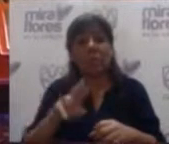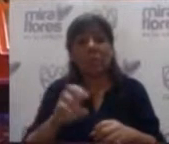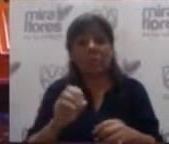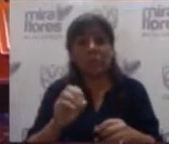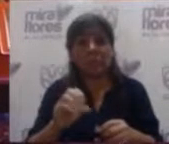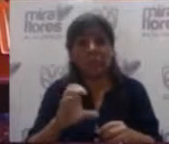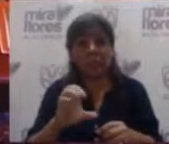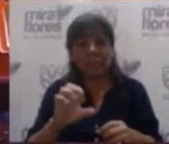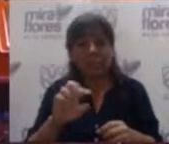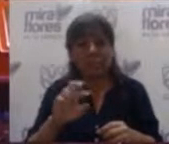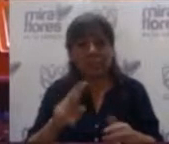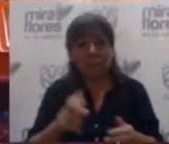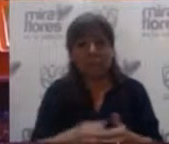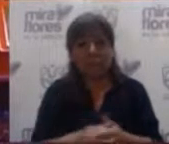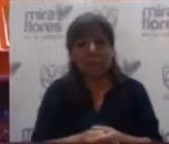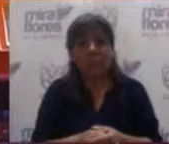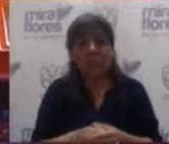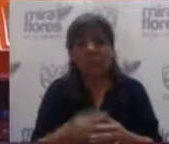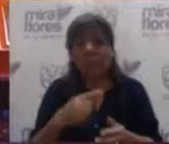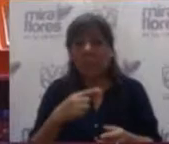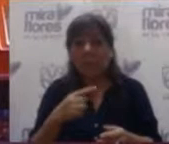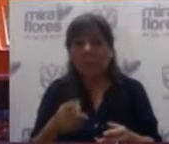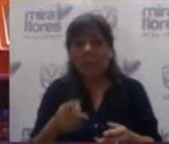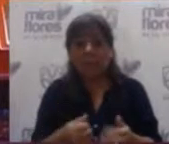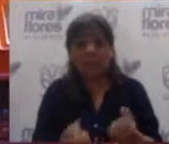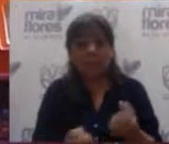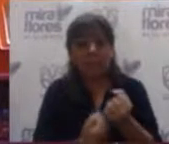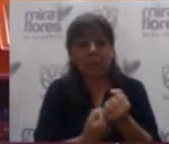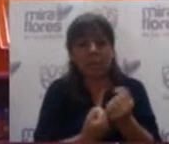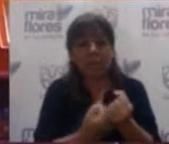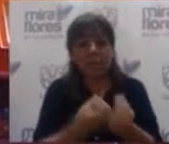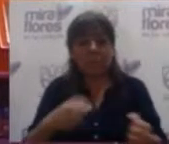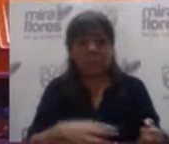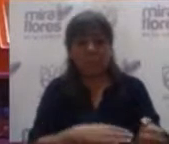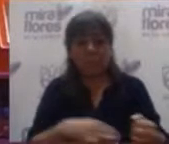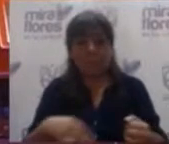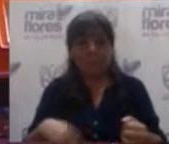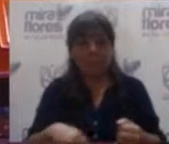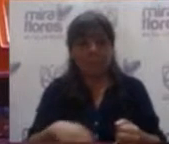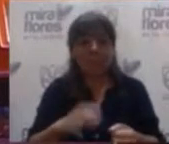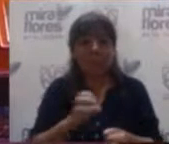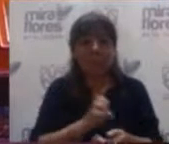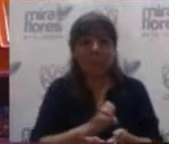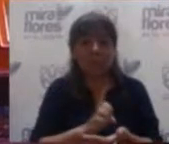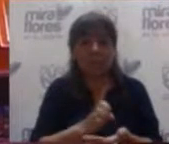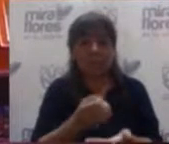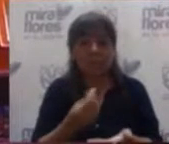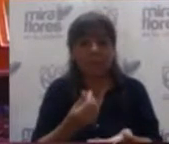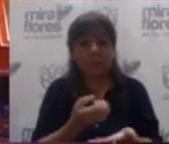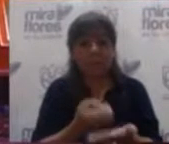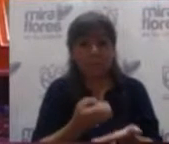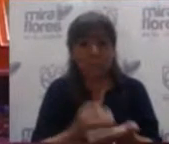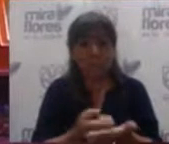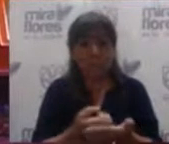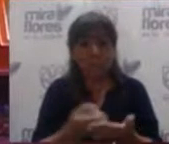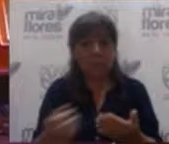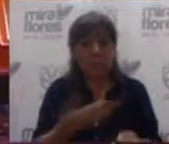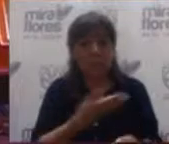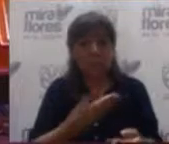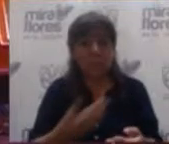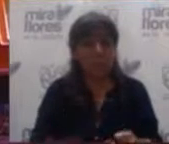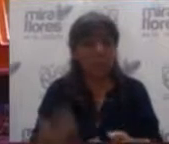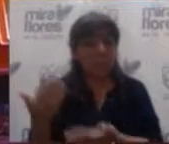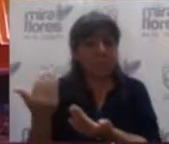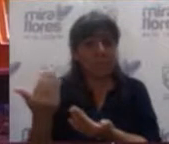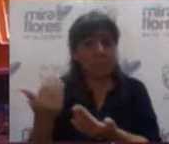Group, junto con Foros Semana y con el apoyo del Ministerio de Economía y Competitividad del Gobierno de España, es un placer